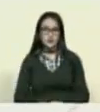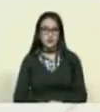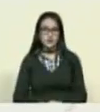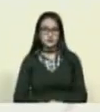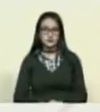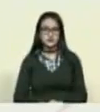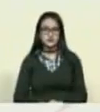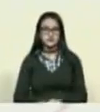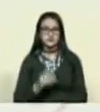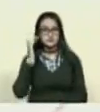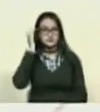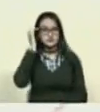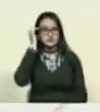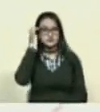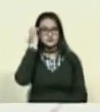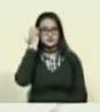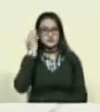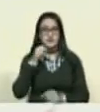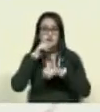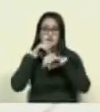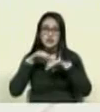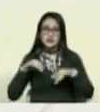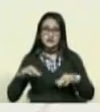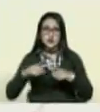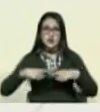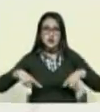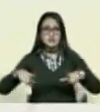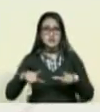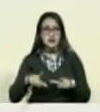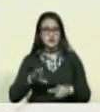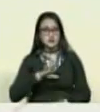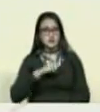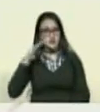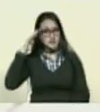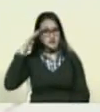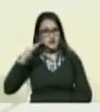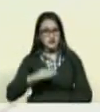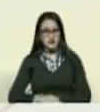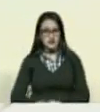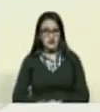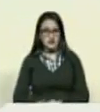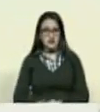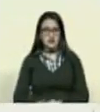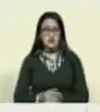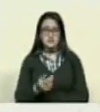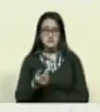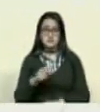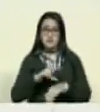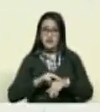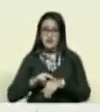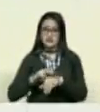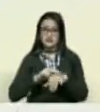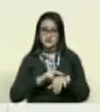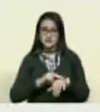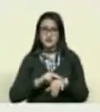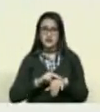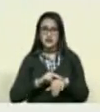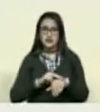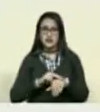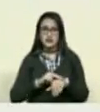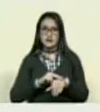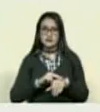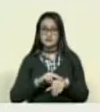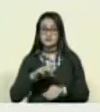Se realiza a esta hora la bendición de estos nuevos espacios de la Academia Militar de Medicina, que justamente pertenece